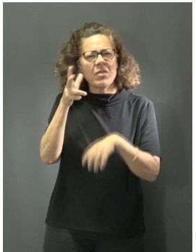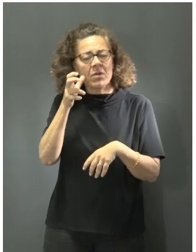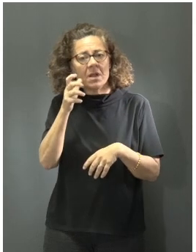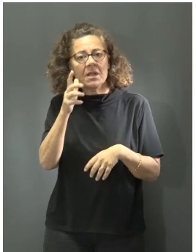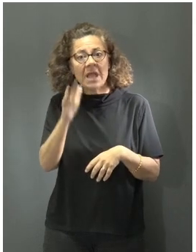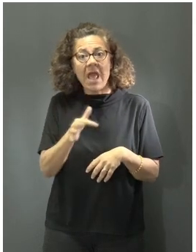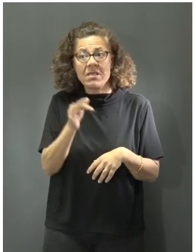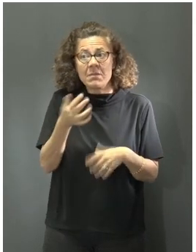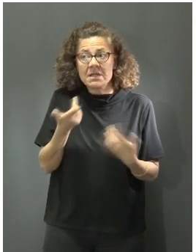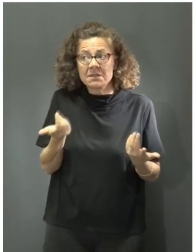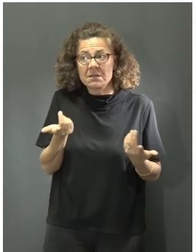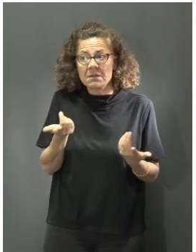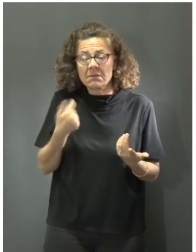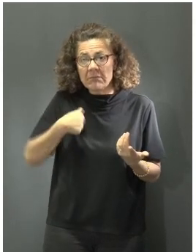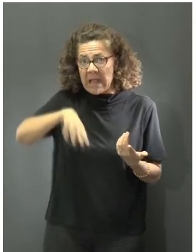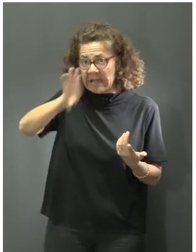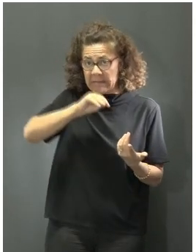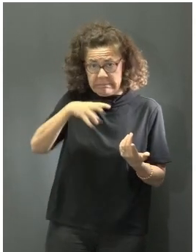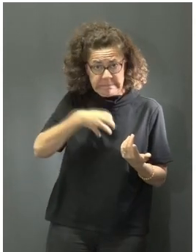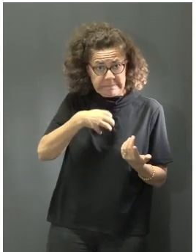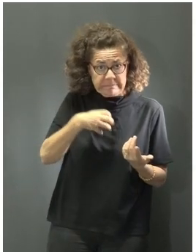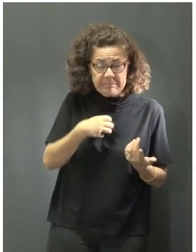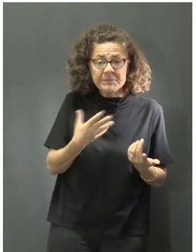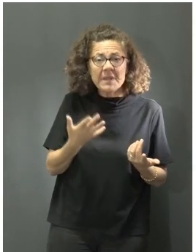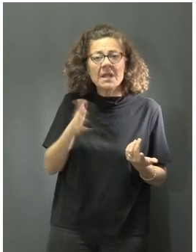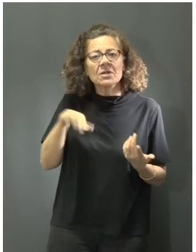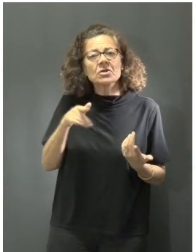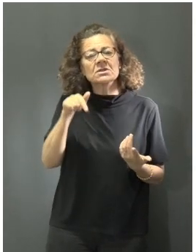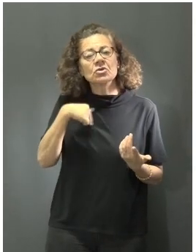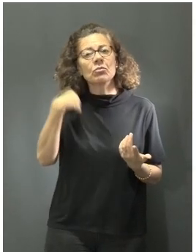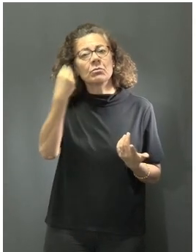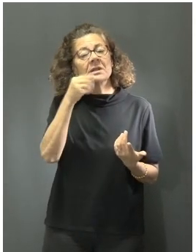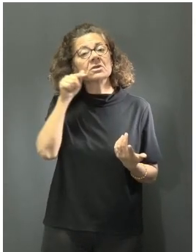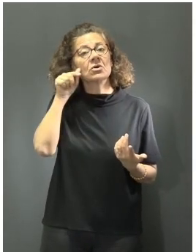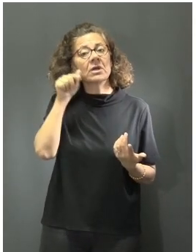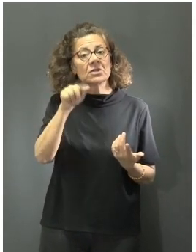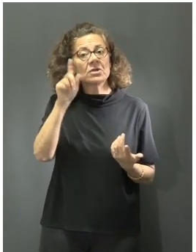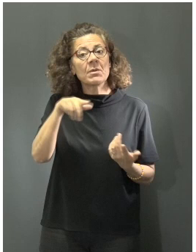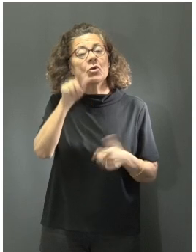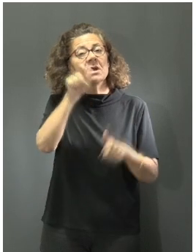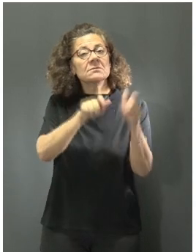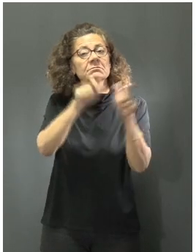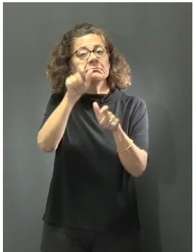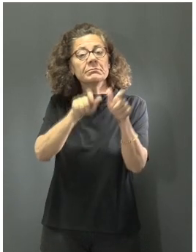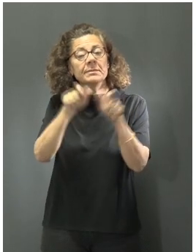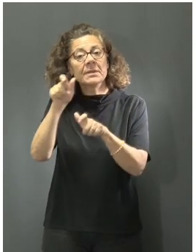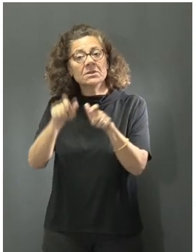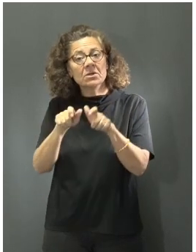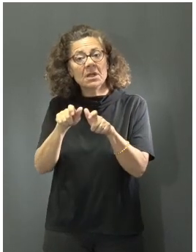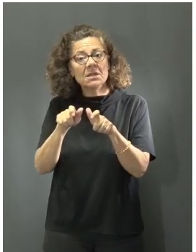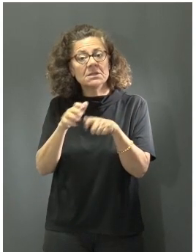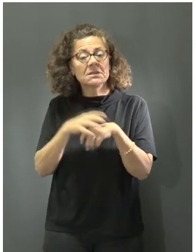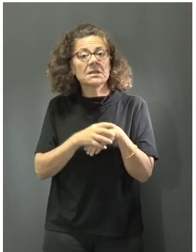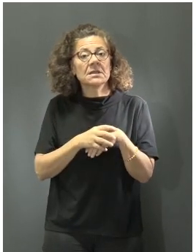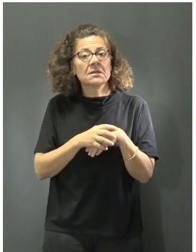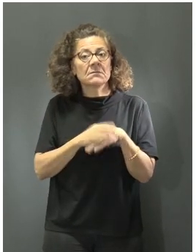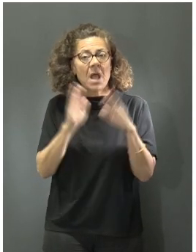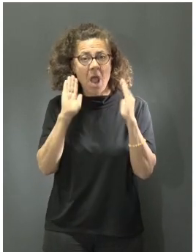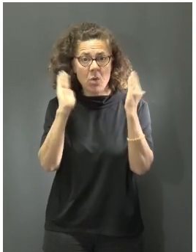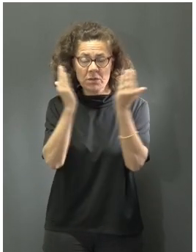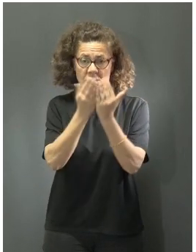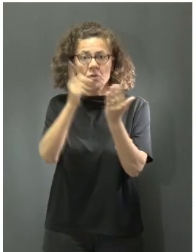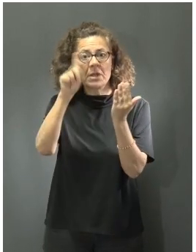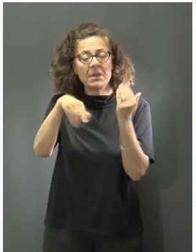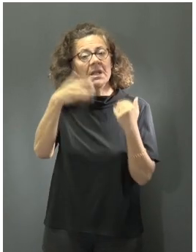además que a lo mejor ni siquiera se puede comprender, ¿no? Me imagino que esto también con las personas con autismo también